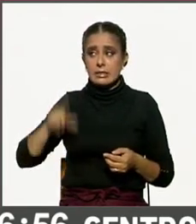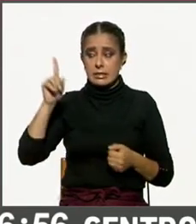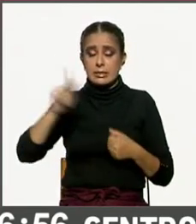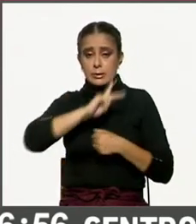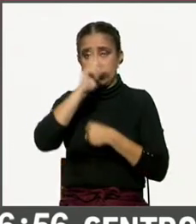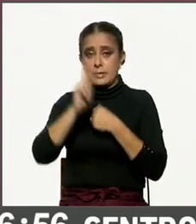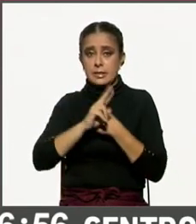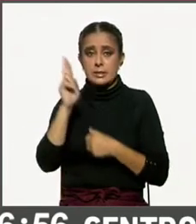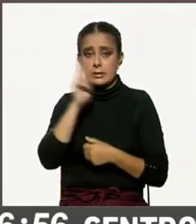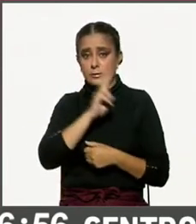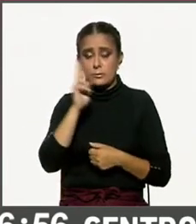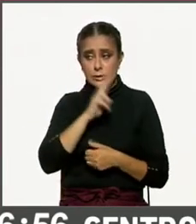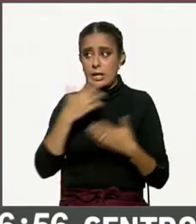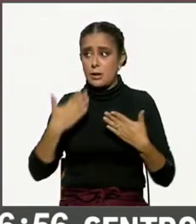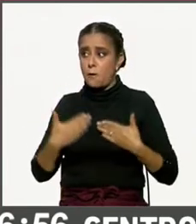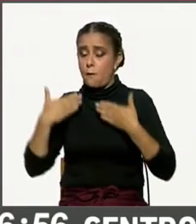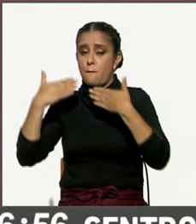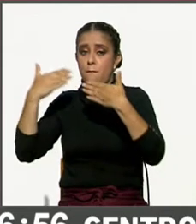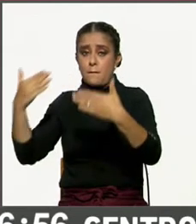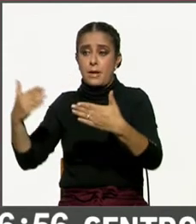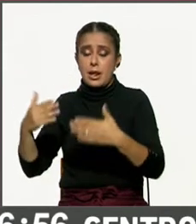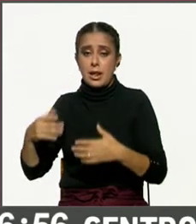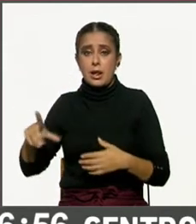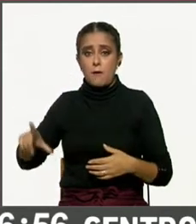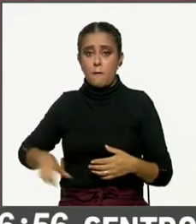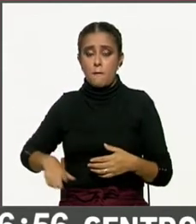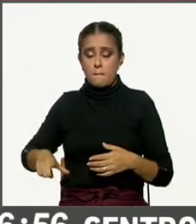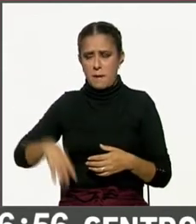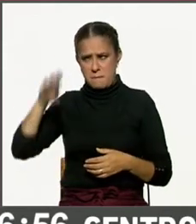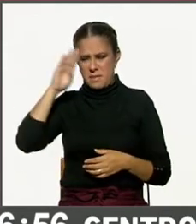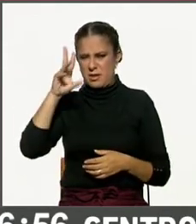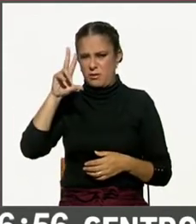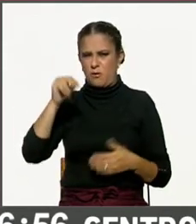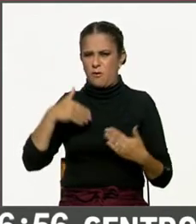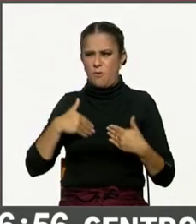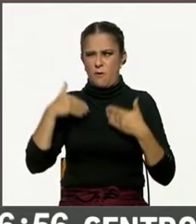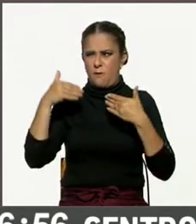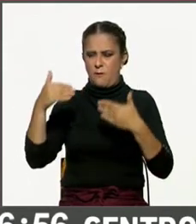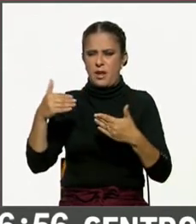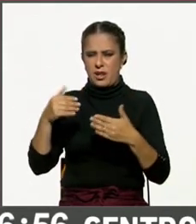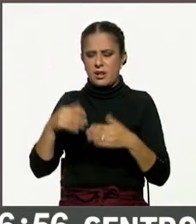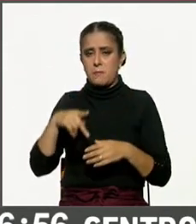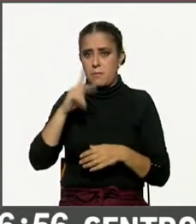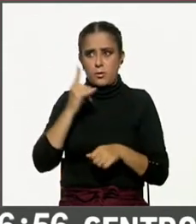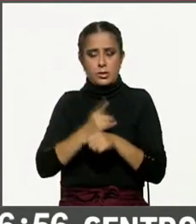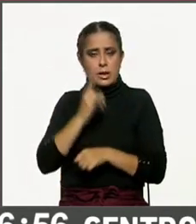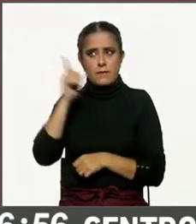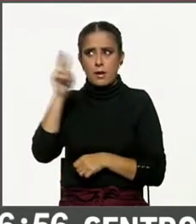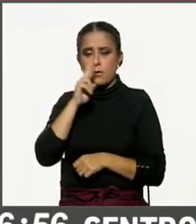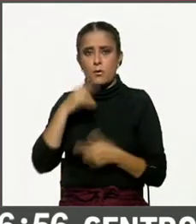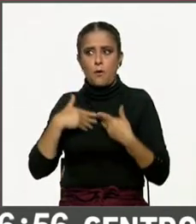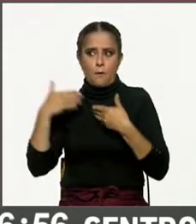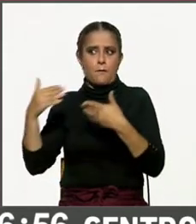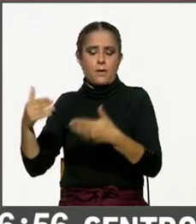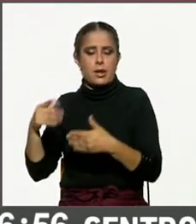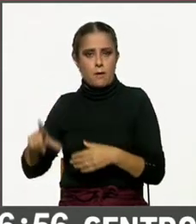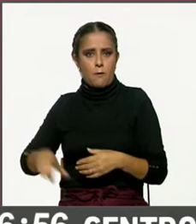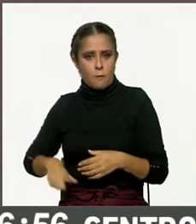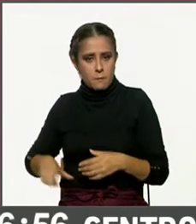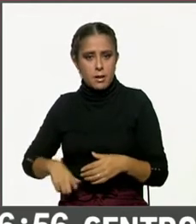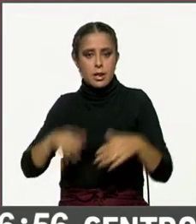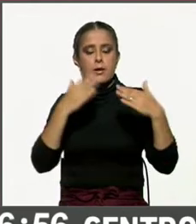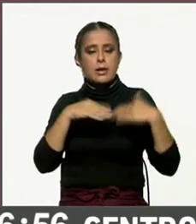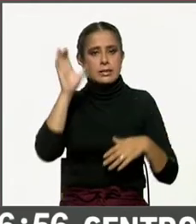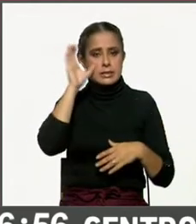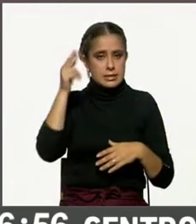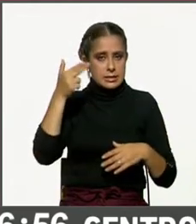da la impresión que confiaría muy poco en su gobierno por el pesimismo que tiene, ¿no? Luego vendría China, luego vendría